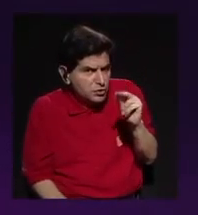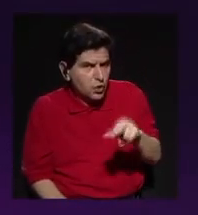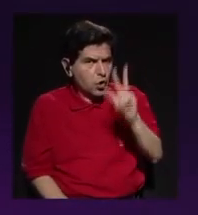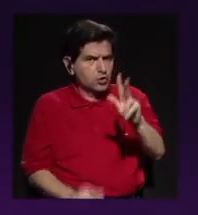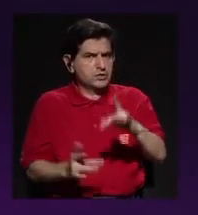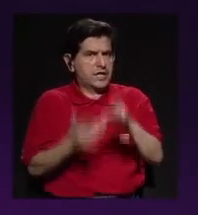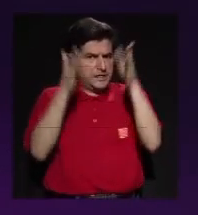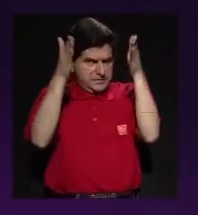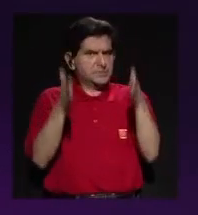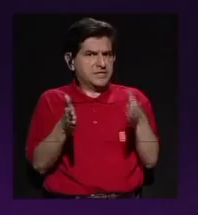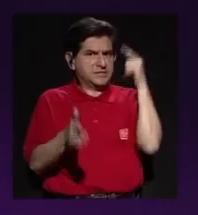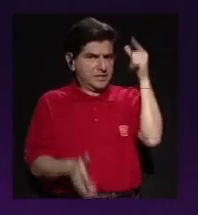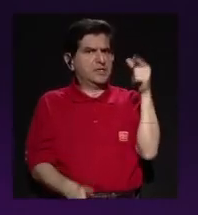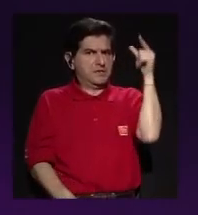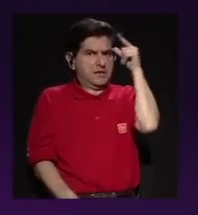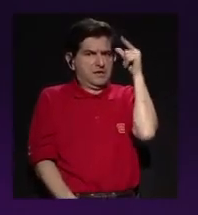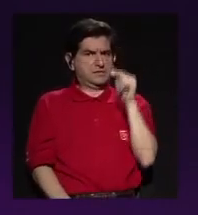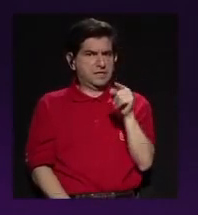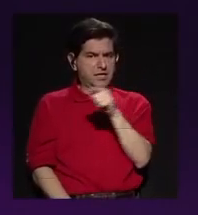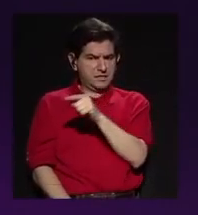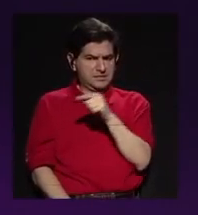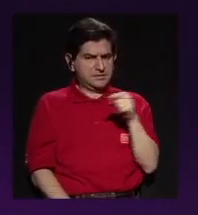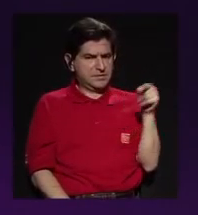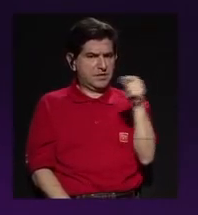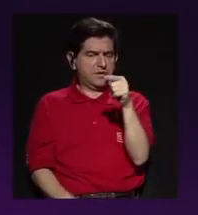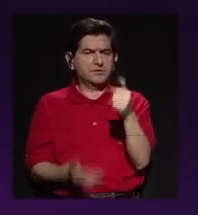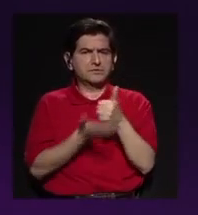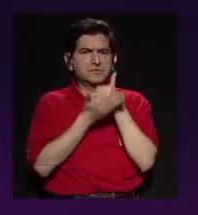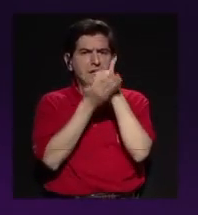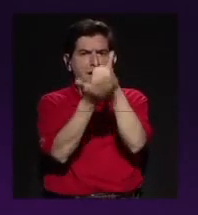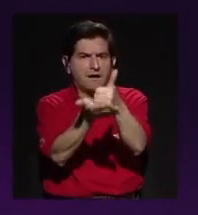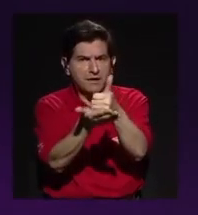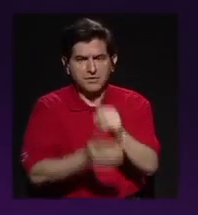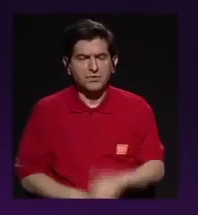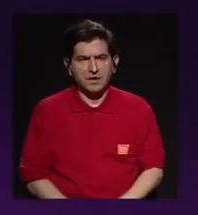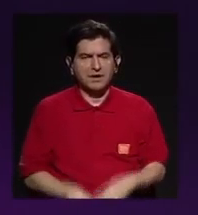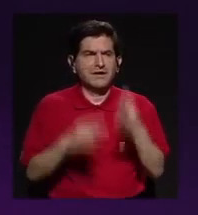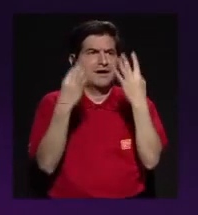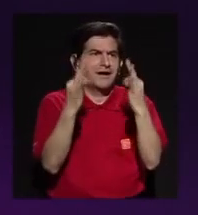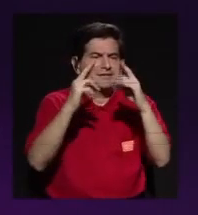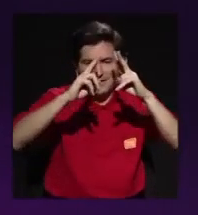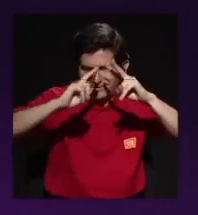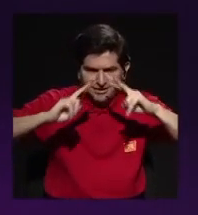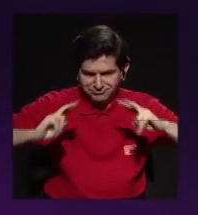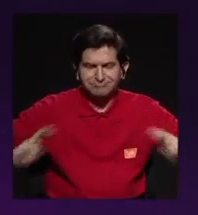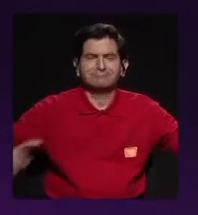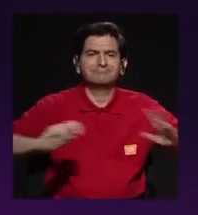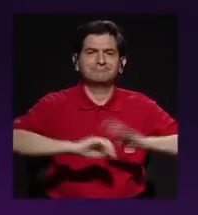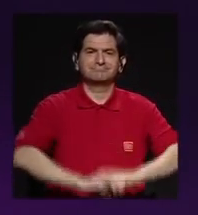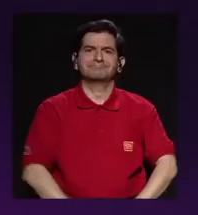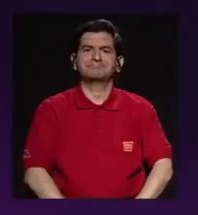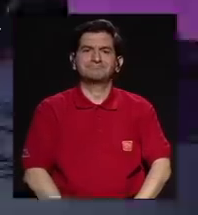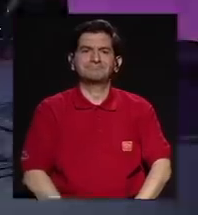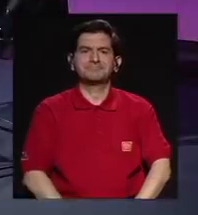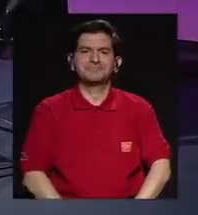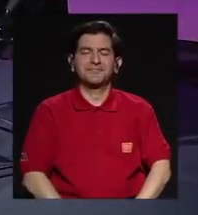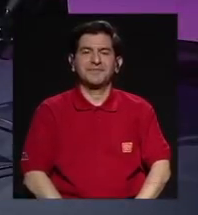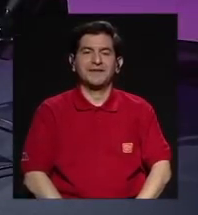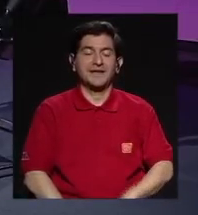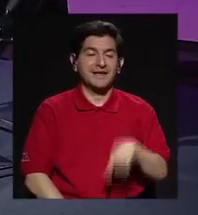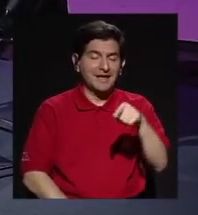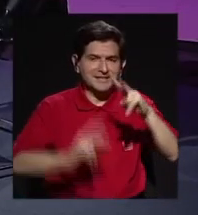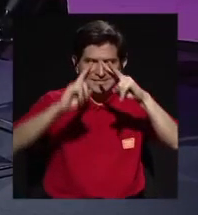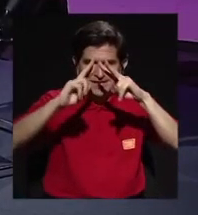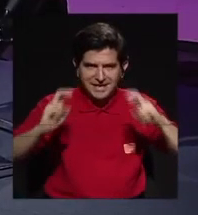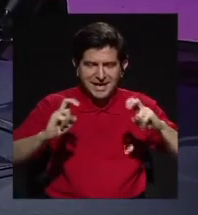personas expertas, obviamente, para que nos puedan ayudar en ese análisis, al que llamamos